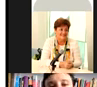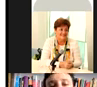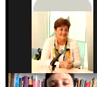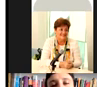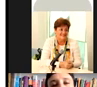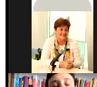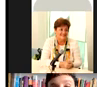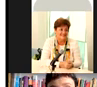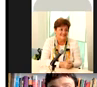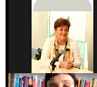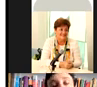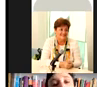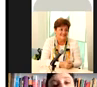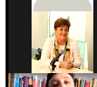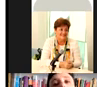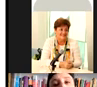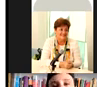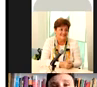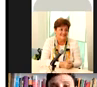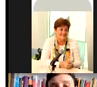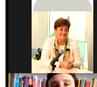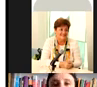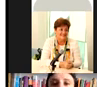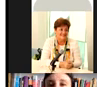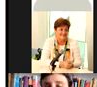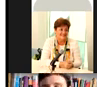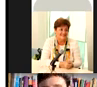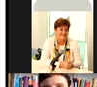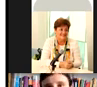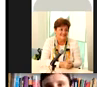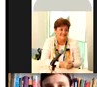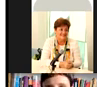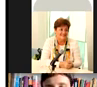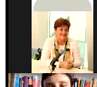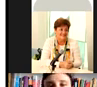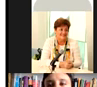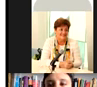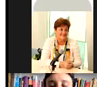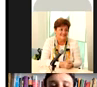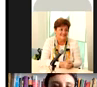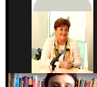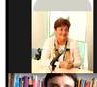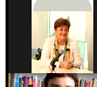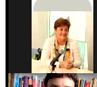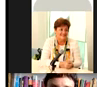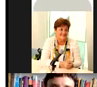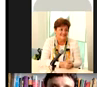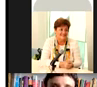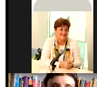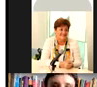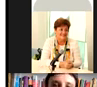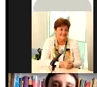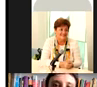barreras. Por supuesto, este modelo en auge y que desde los 60 se fue desarrollando, que tiene